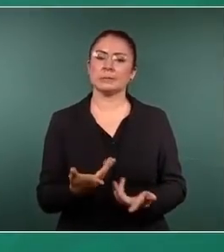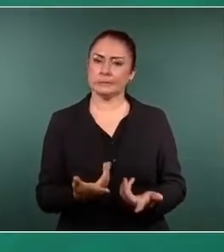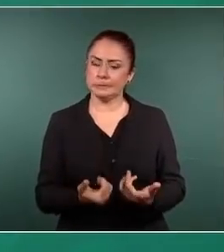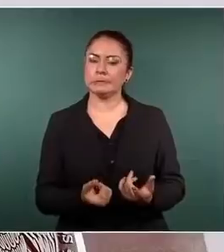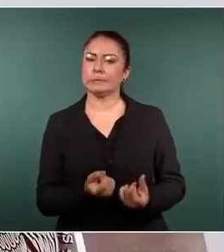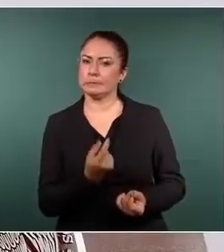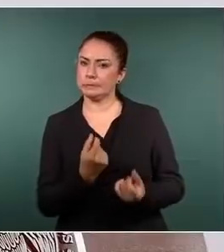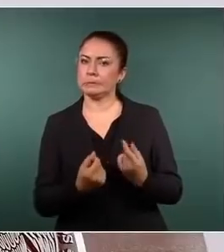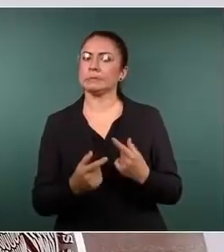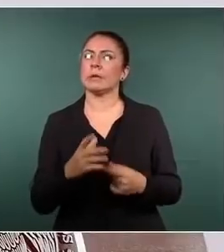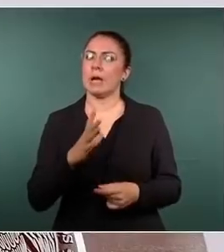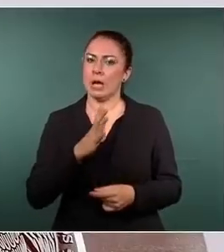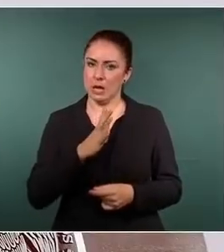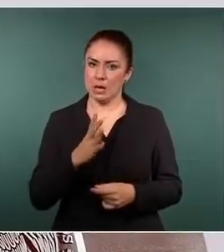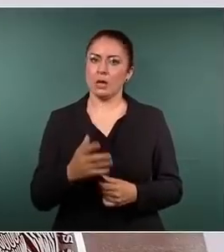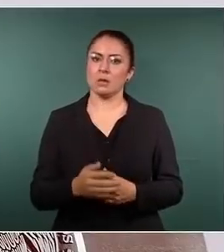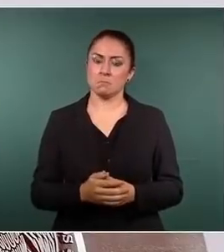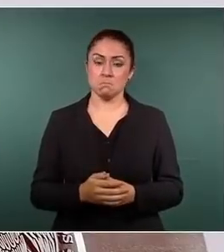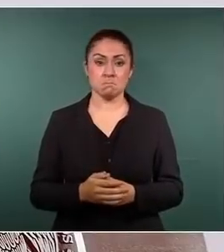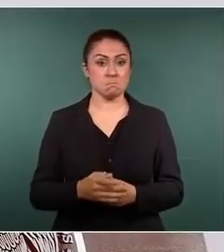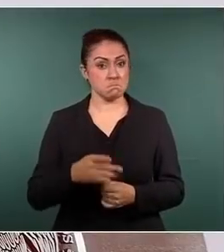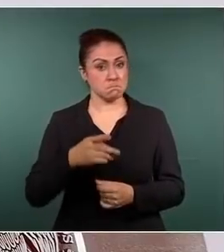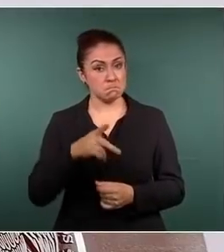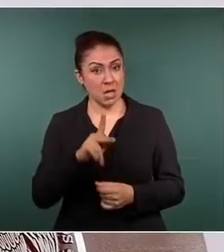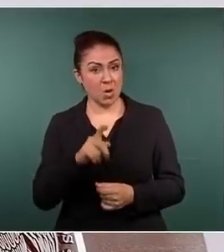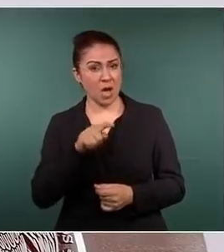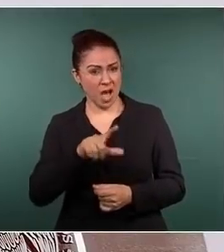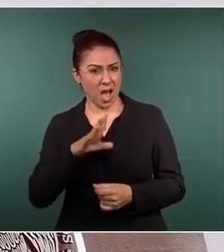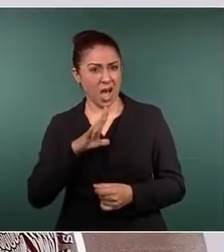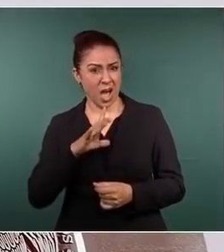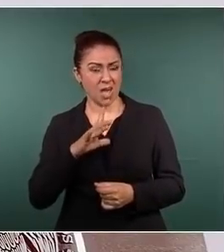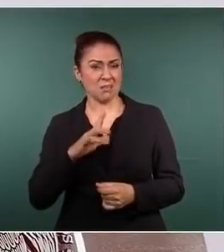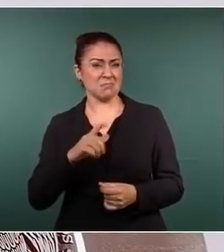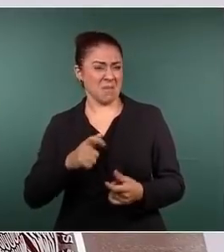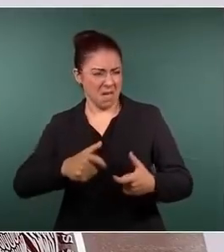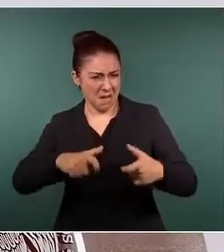un estado rico con pueblo pobre